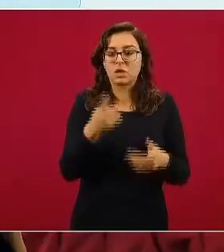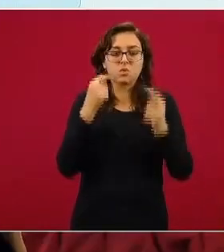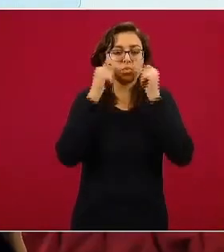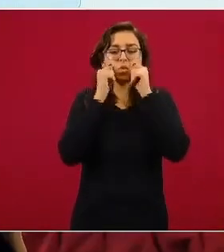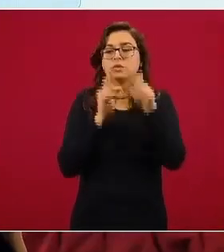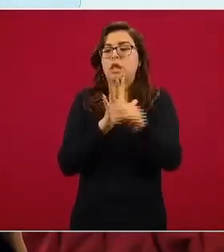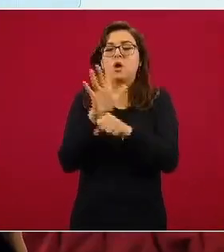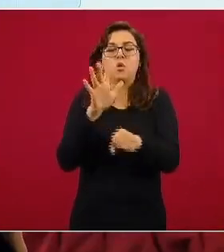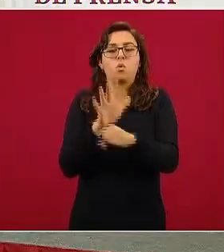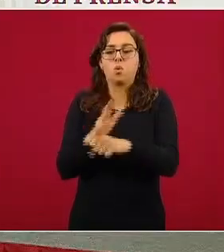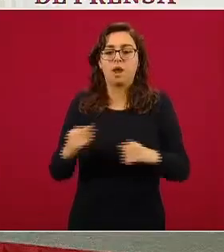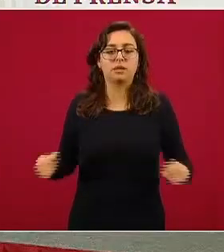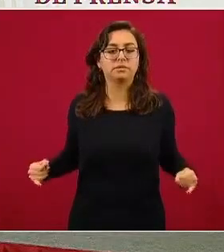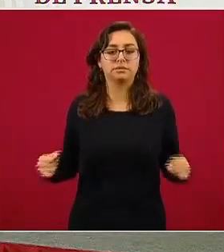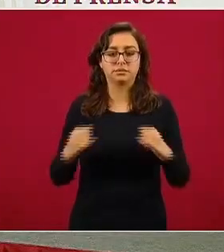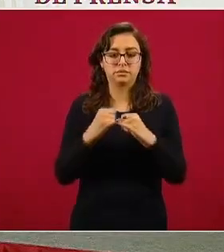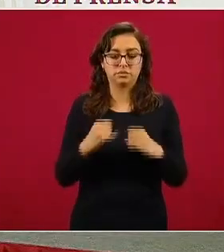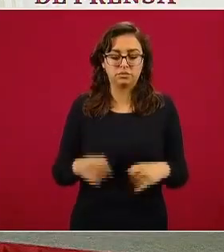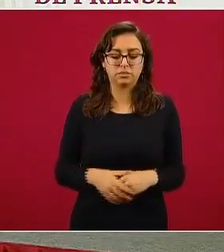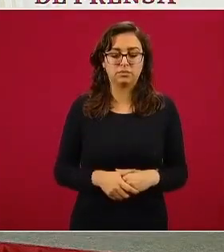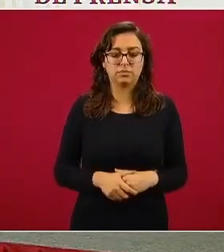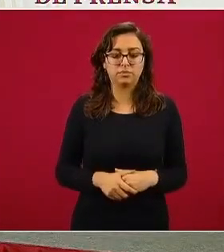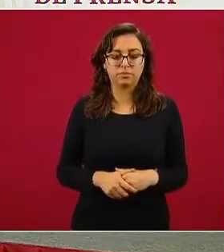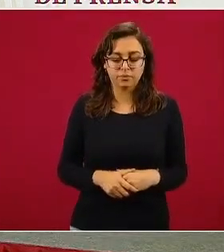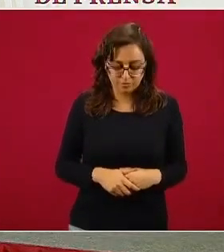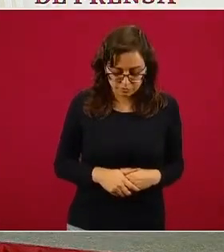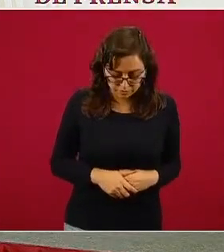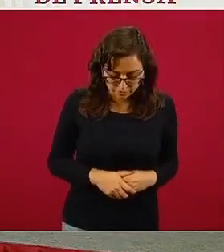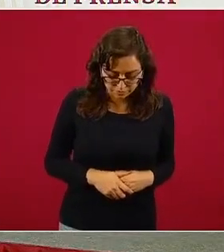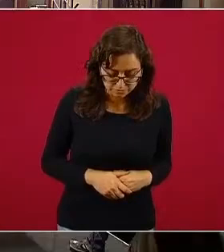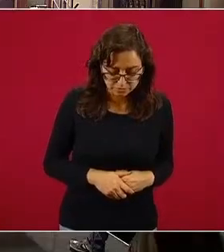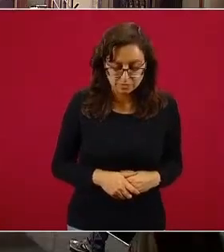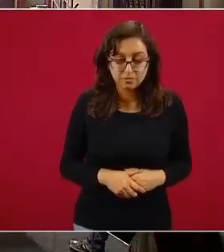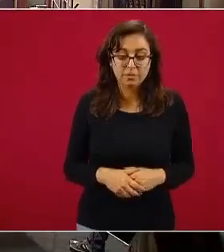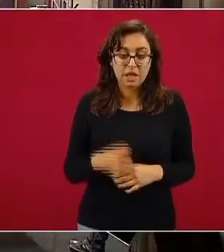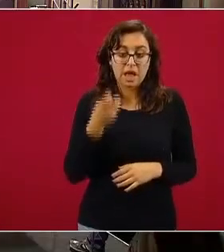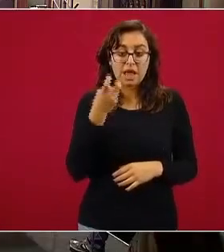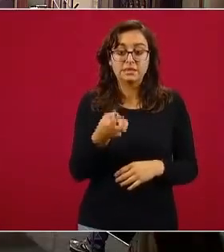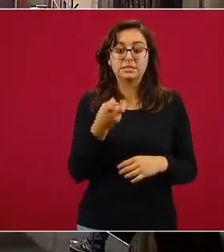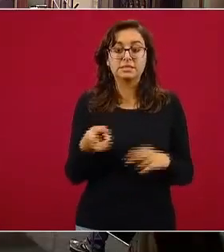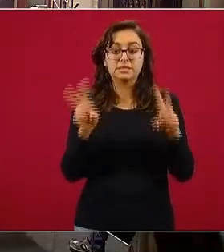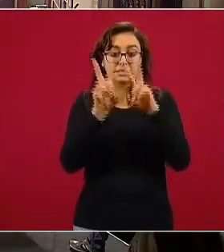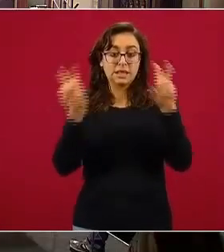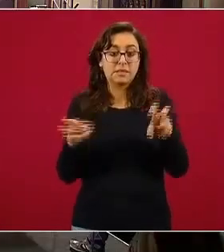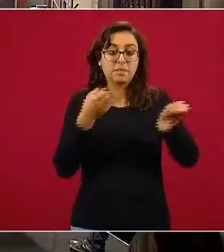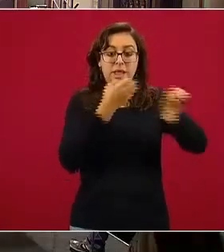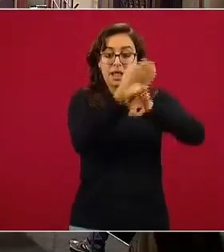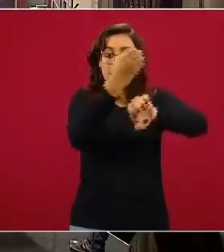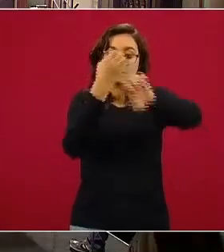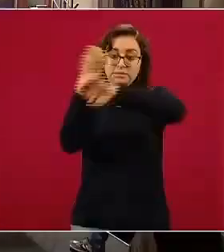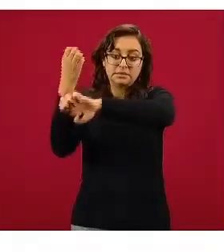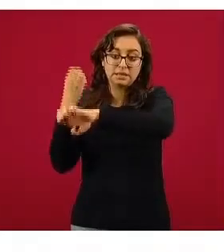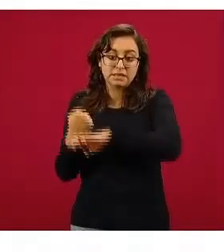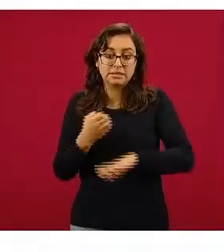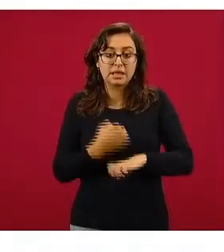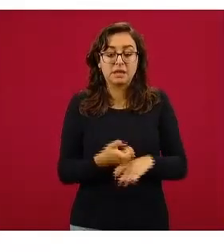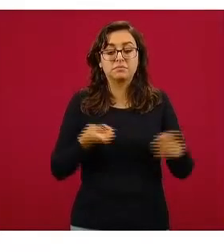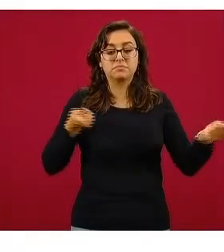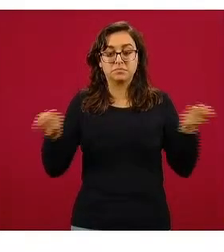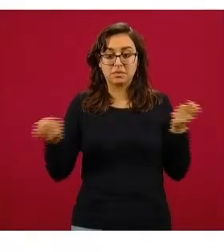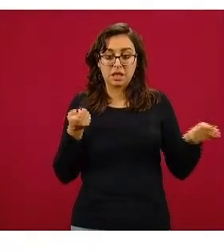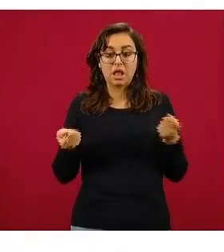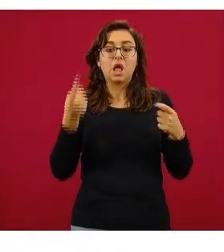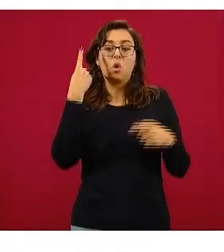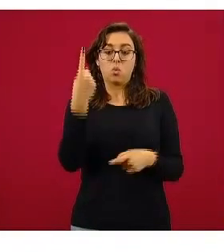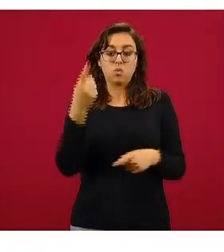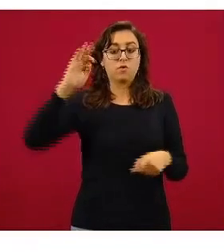de la derecho a audiencia del individuo. Son los CRUMs estatales, entonces tenemos estos centros reguladores estatales y un centro